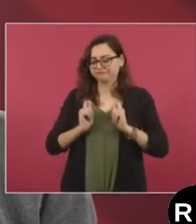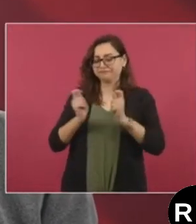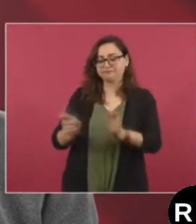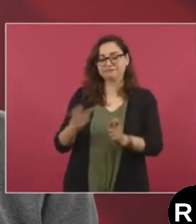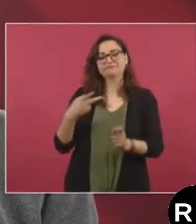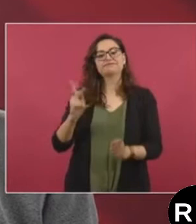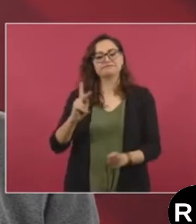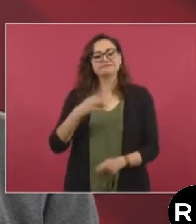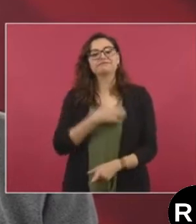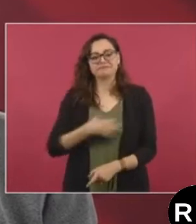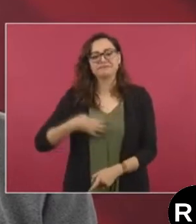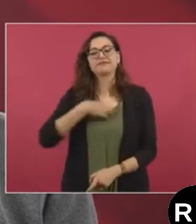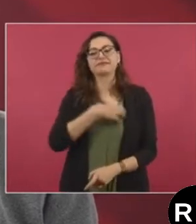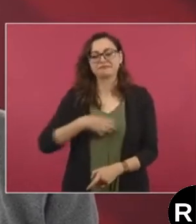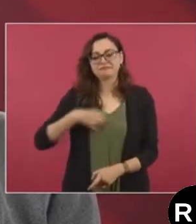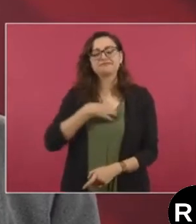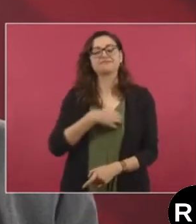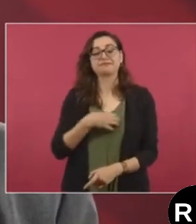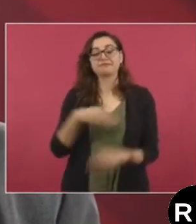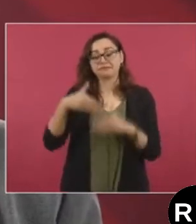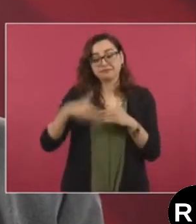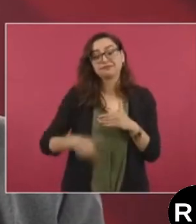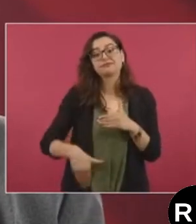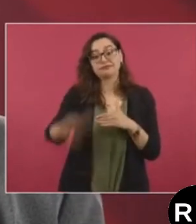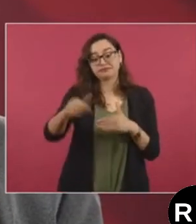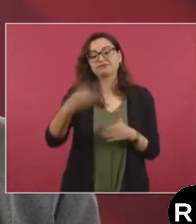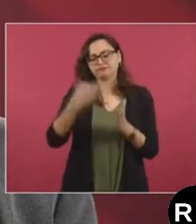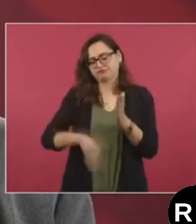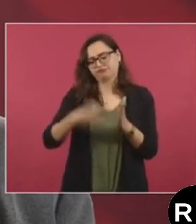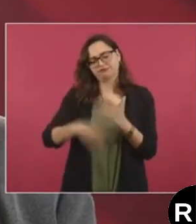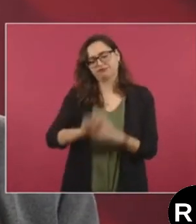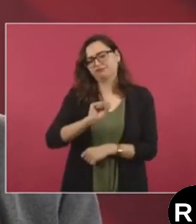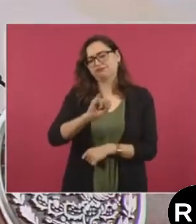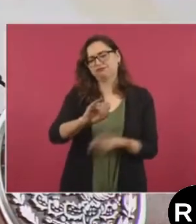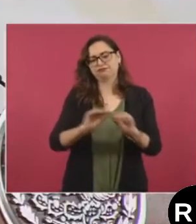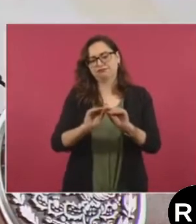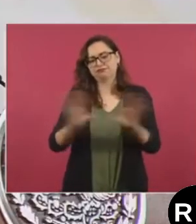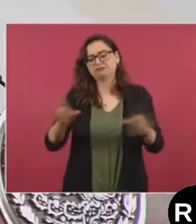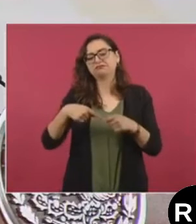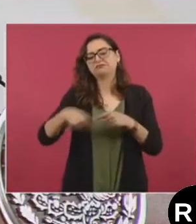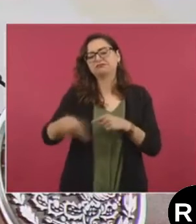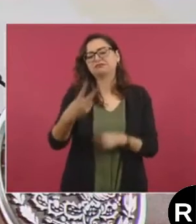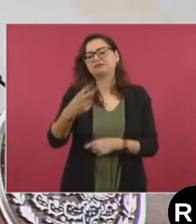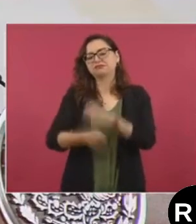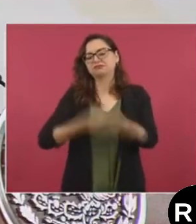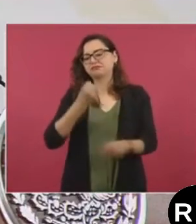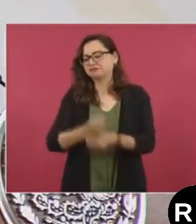por hacer, claro que sí, porque aquí esta administración no para. Yo veo que nuestro presidente